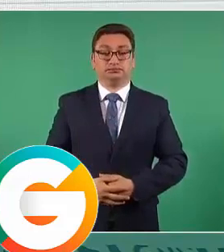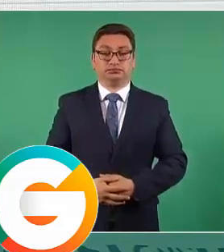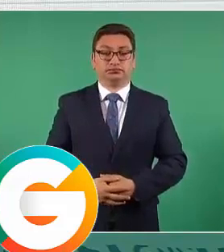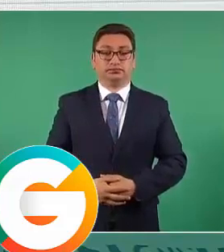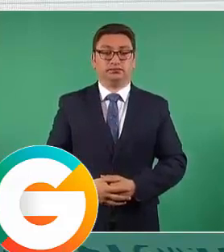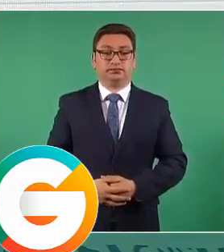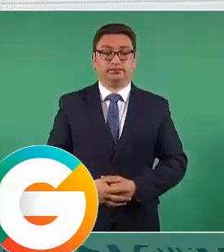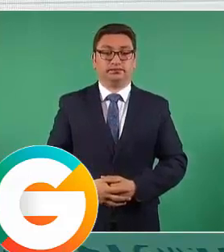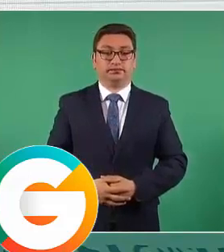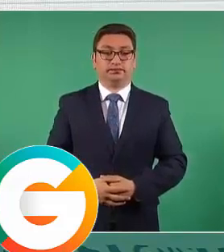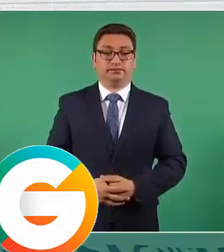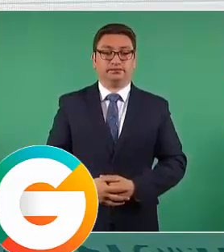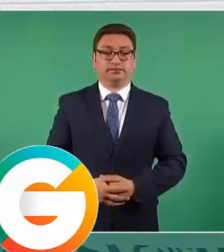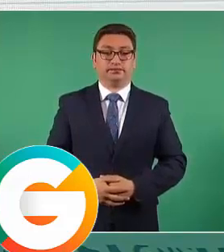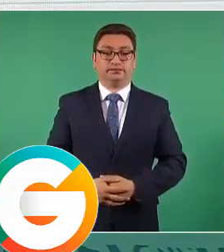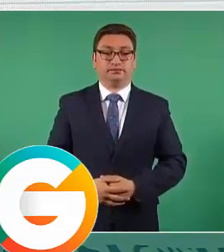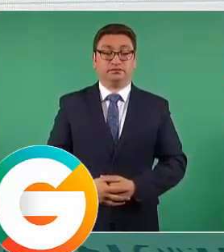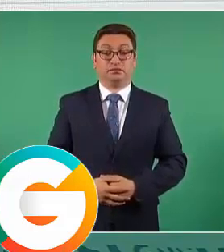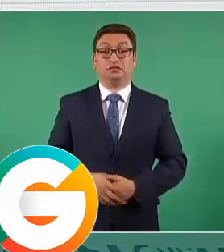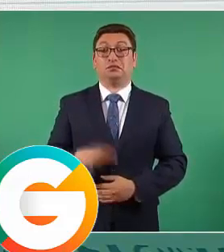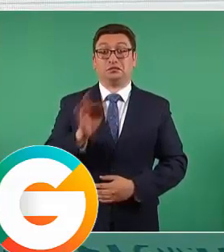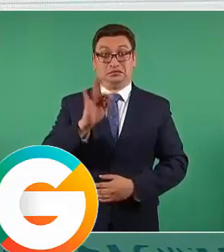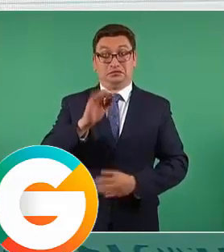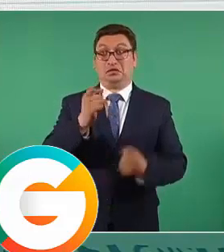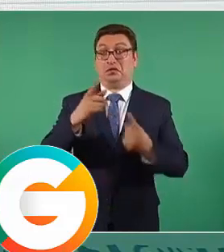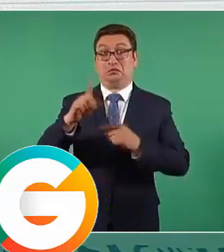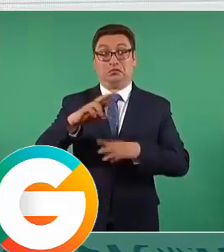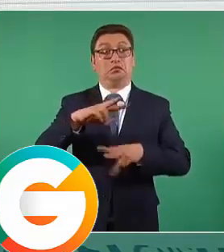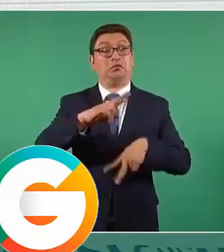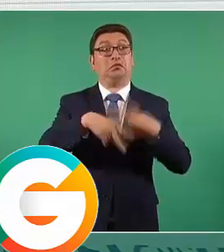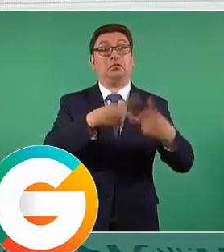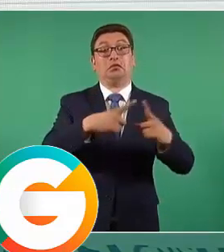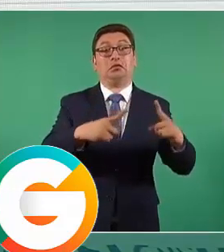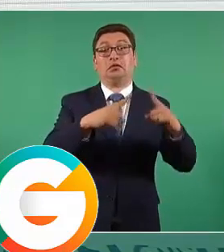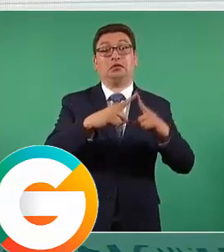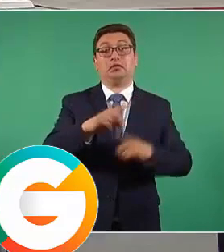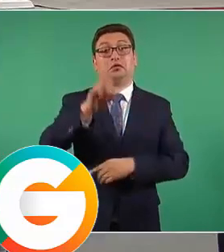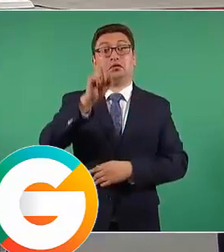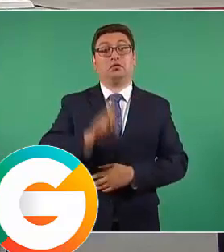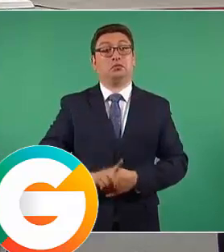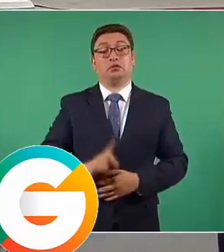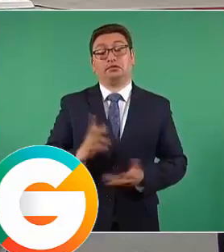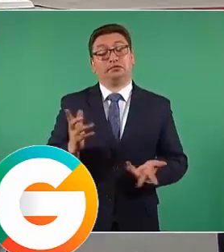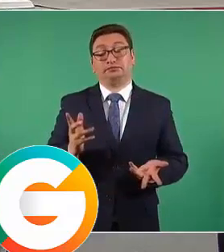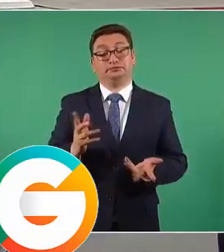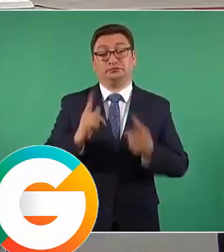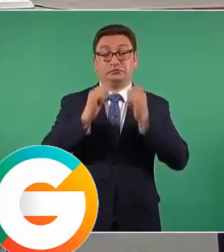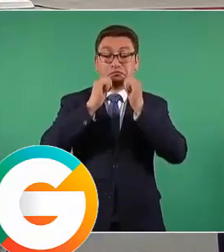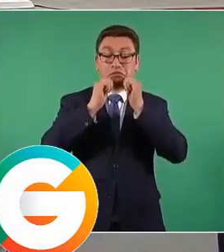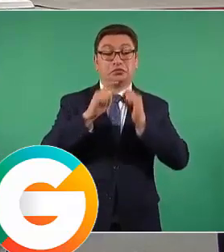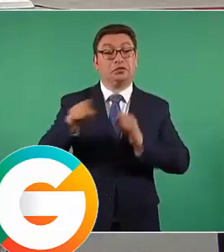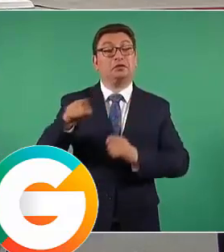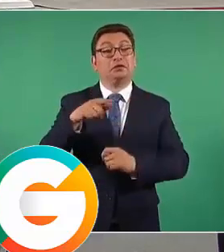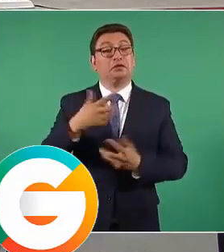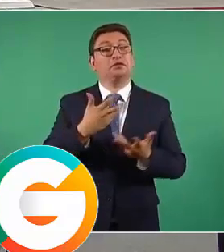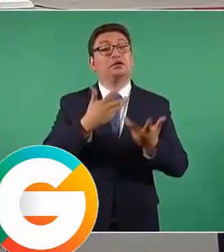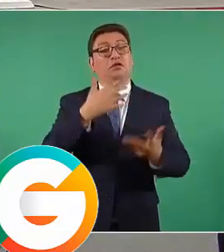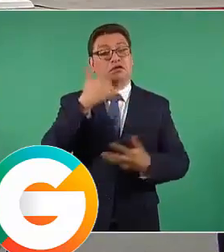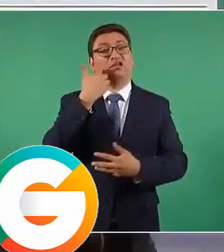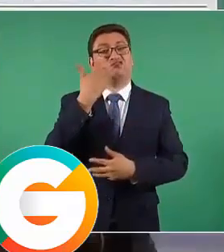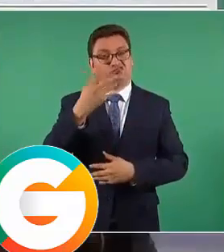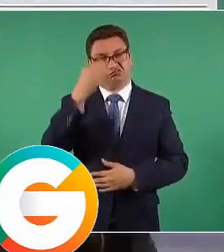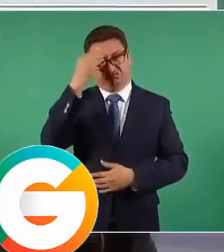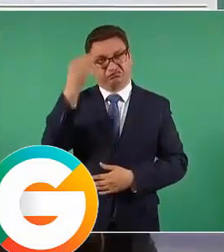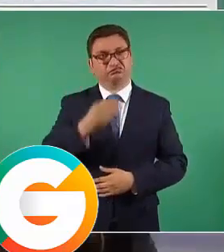aunque vayan a la iglesia todos los domingos. ¿Les gustaría esto?